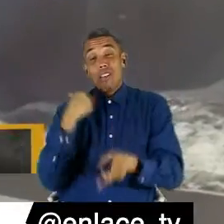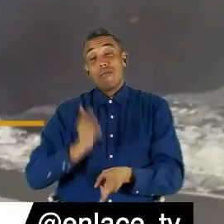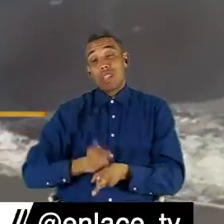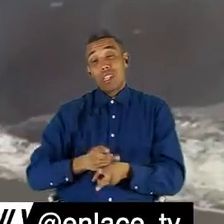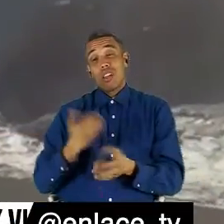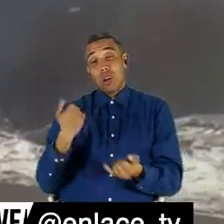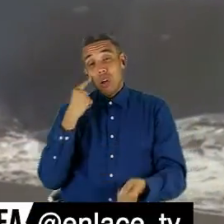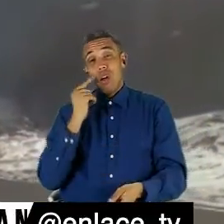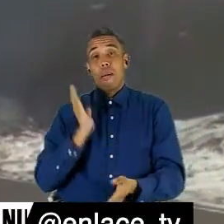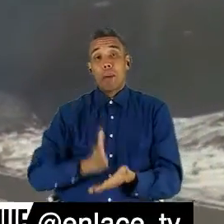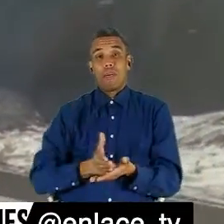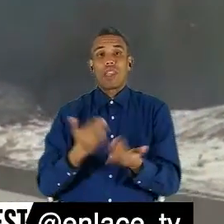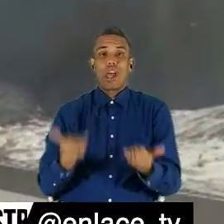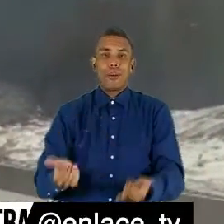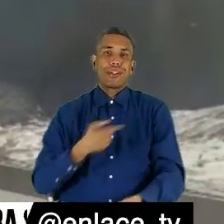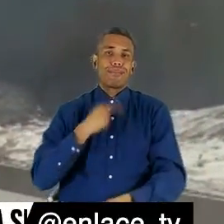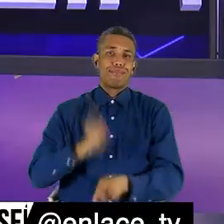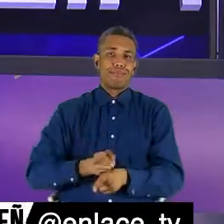de Mata de Cacao.